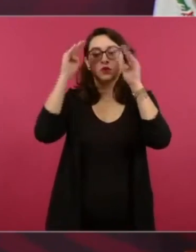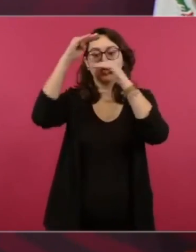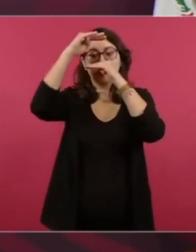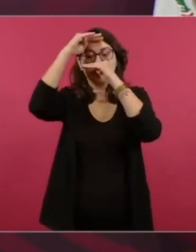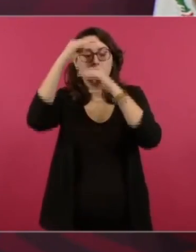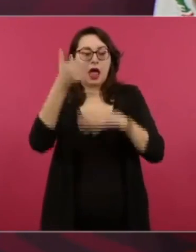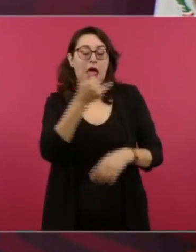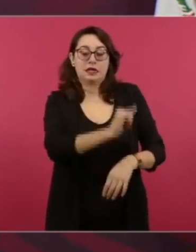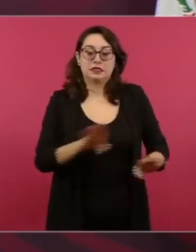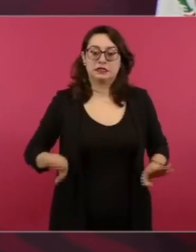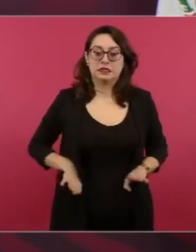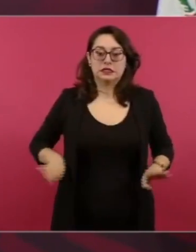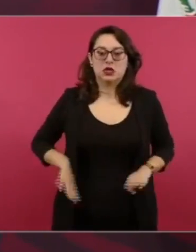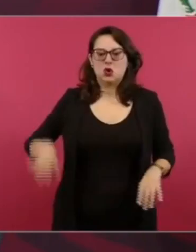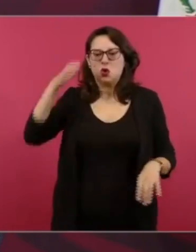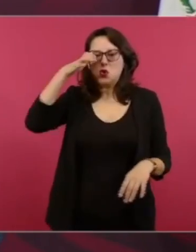son muy autoritarios.